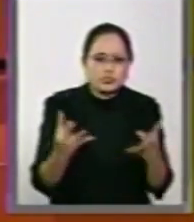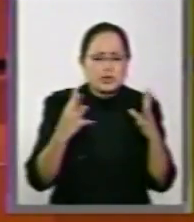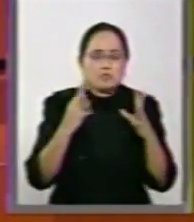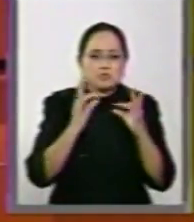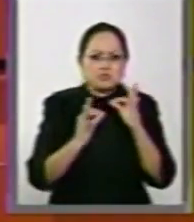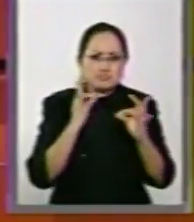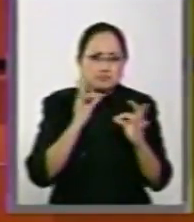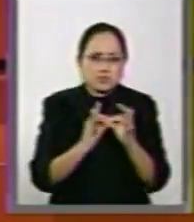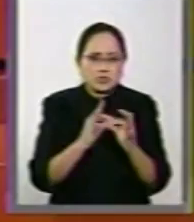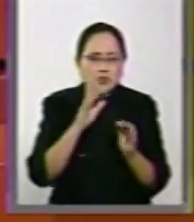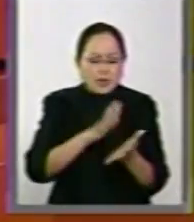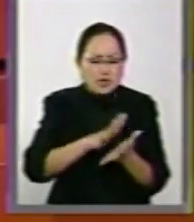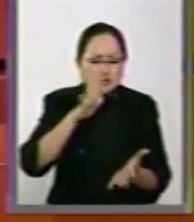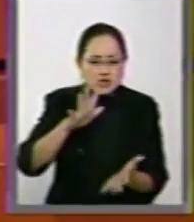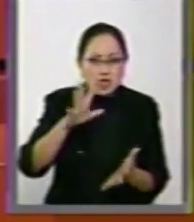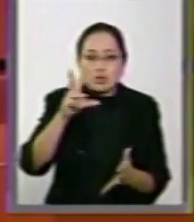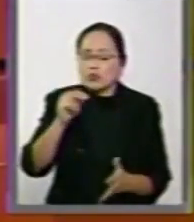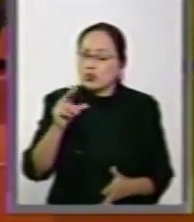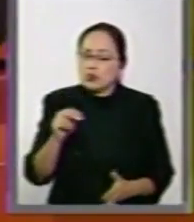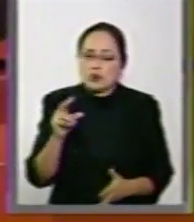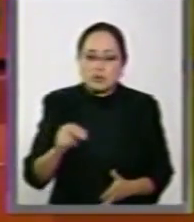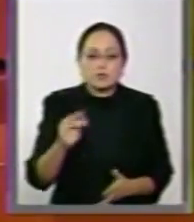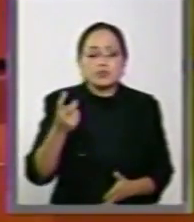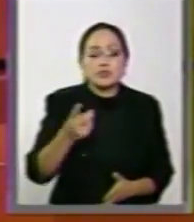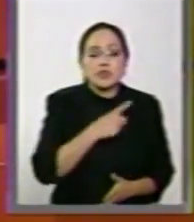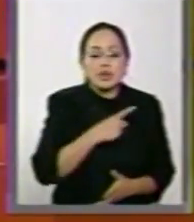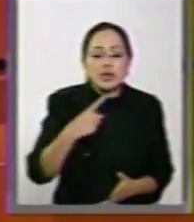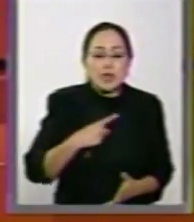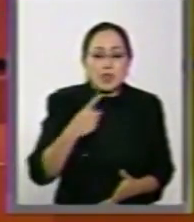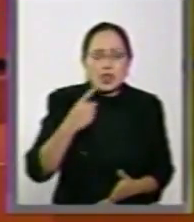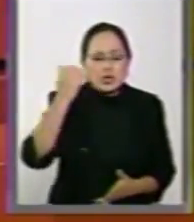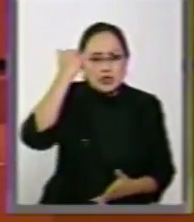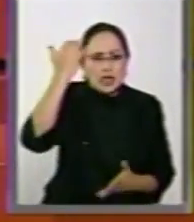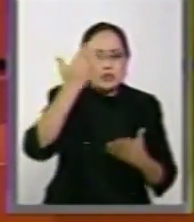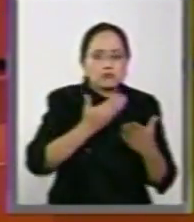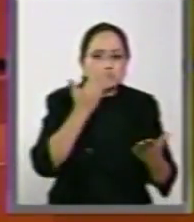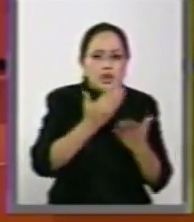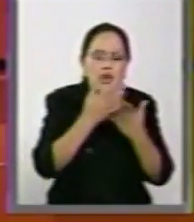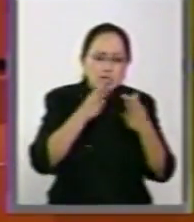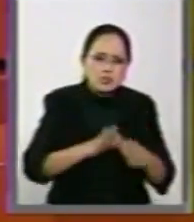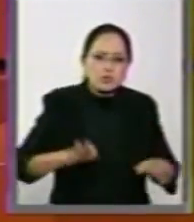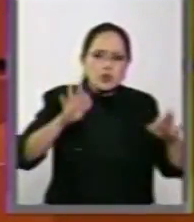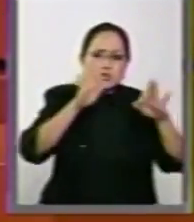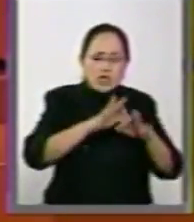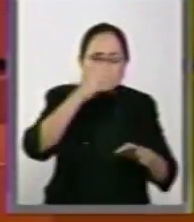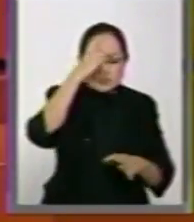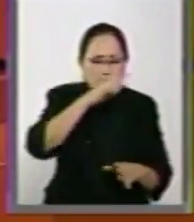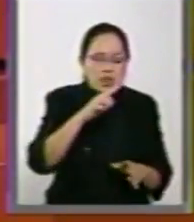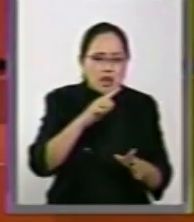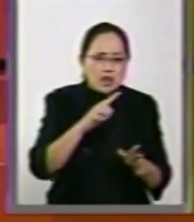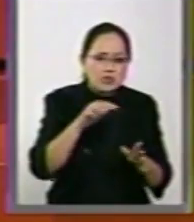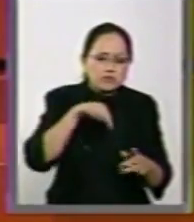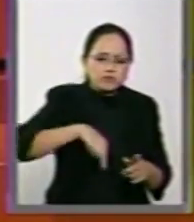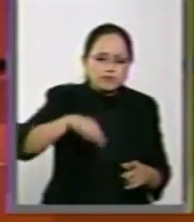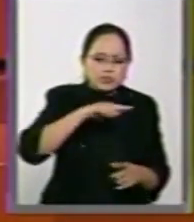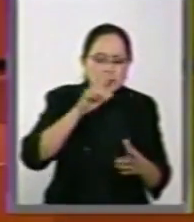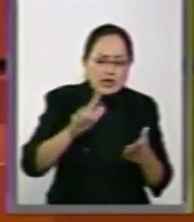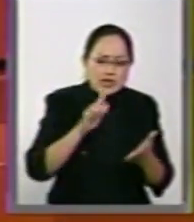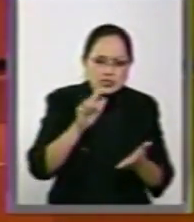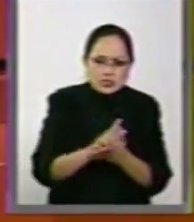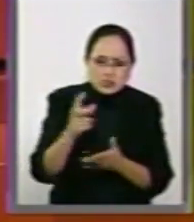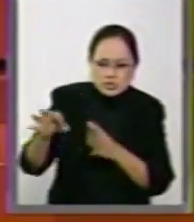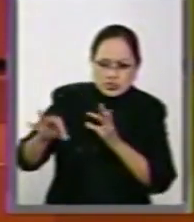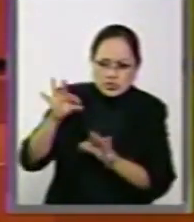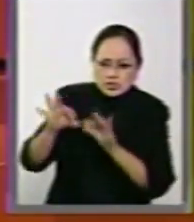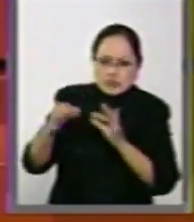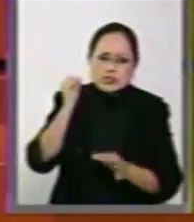una mayoría, sino que haya aportaciones relevantes, evidentes de estos legisladores